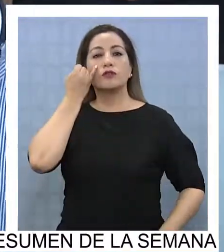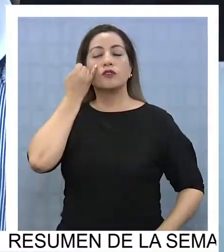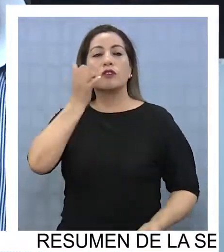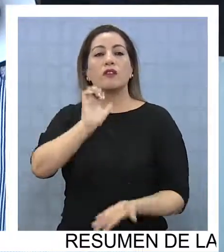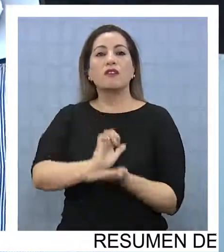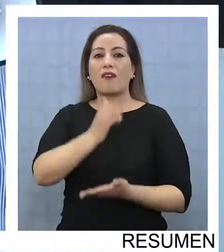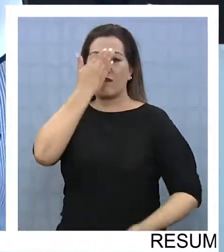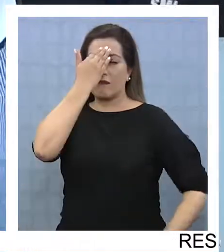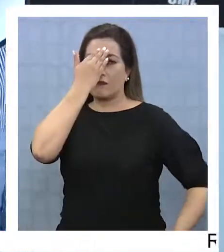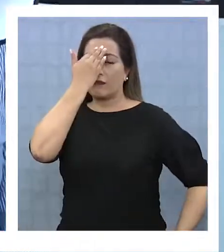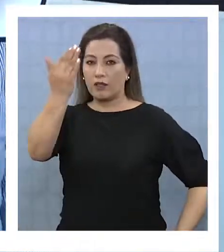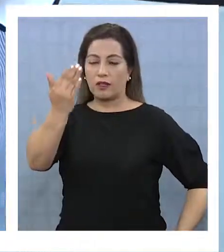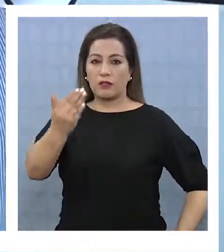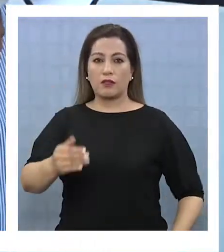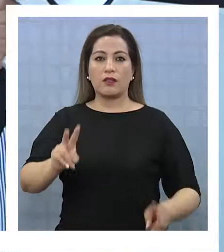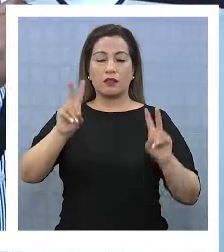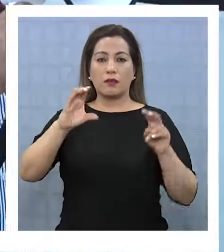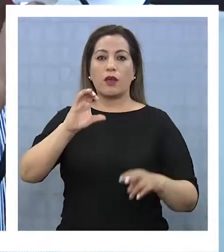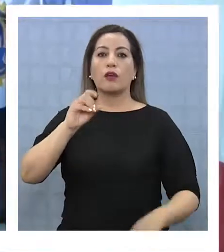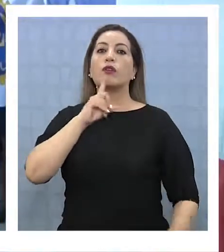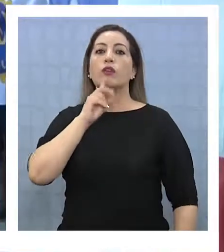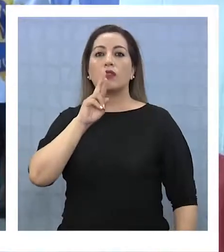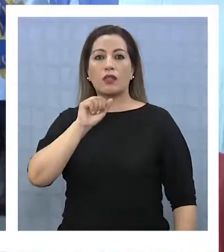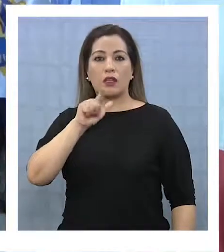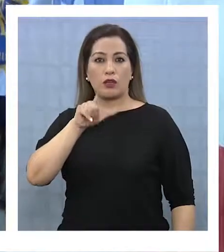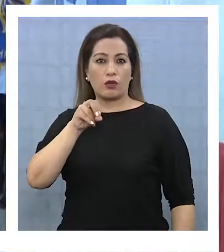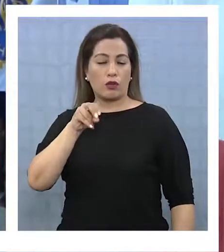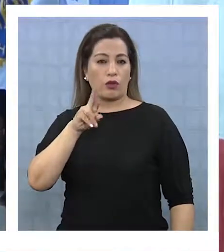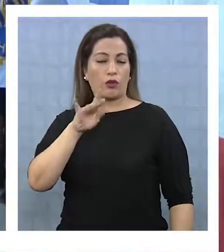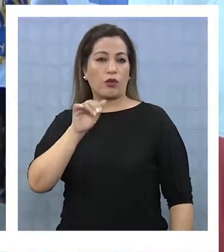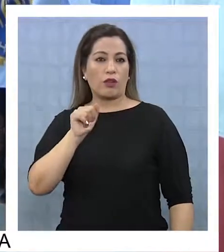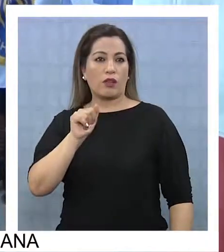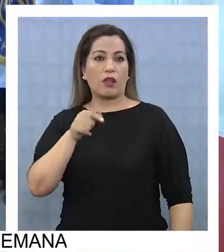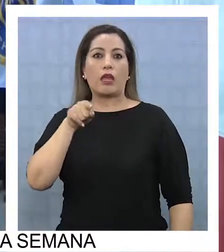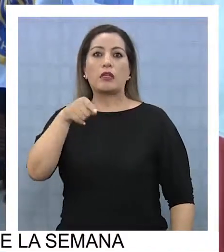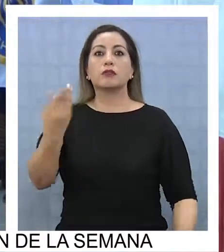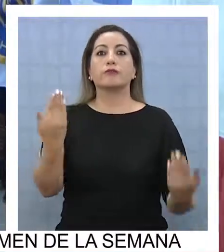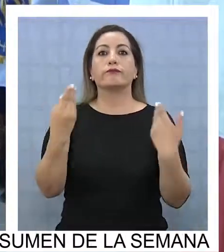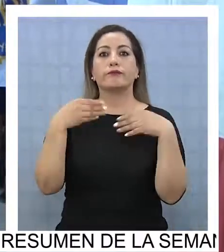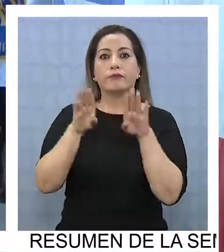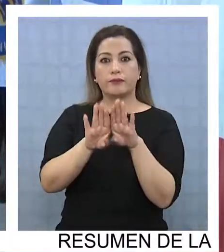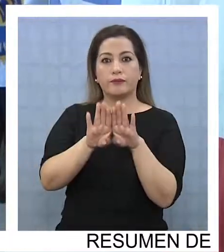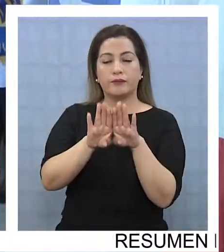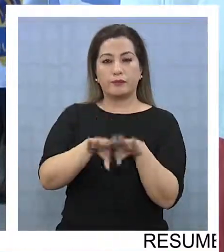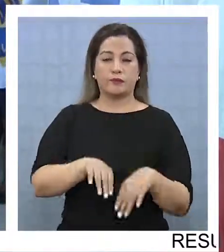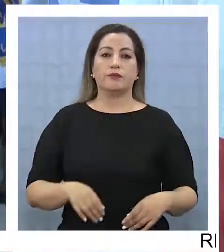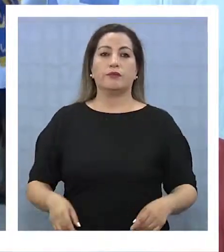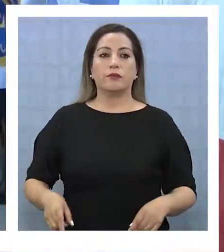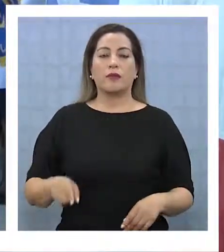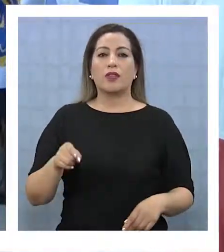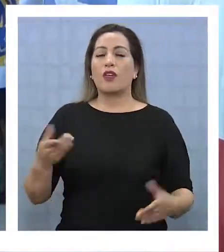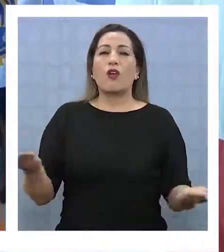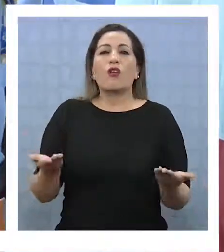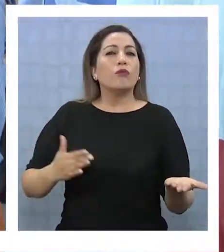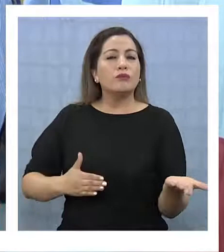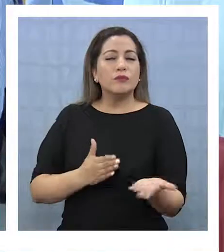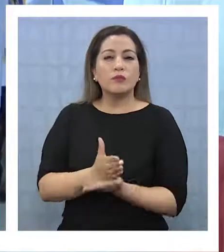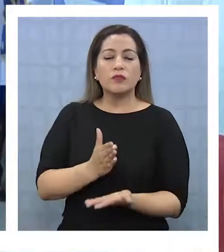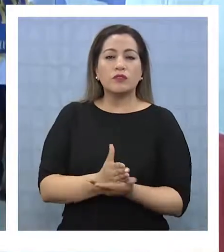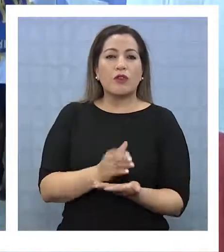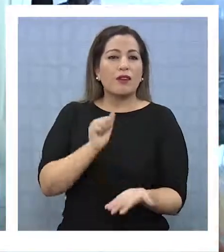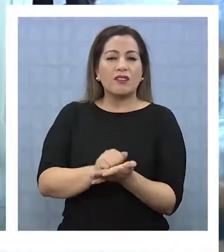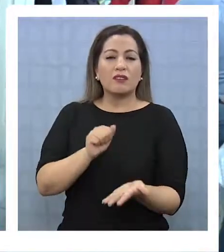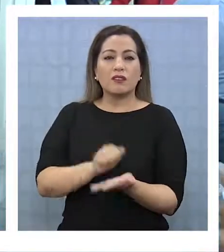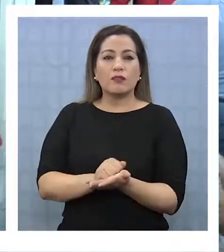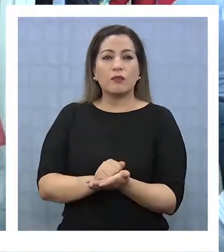frente a las dependencias de la Contraloría Regional, la que tenía sus puertas cerradas. El origen de esta manifestación,